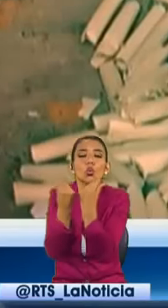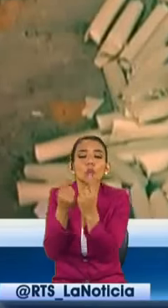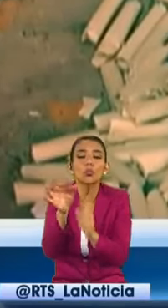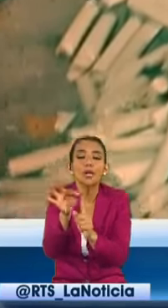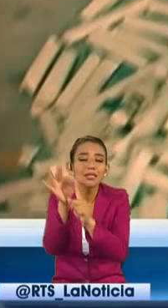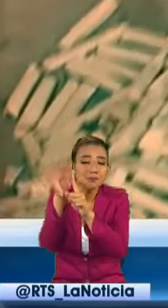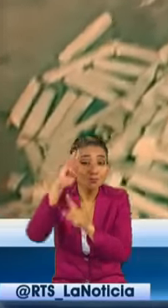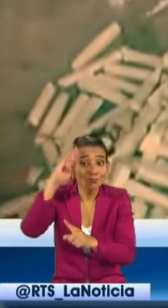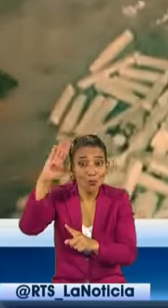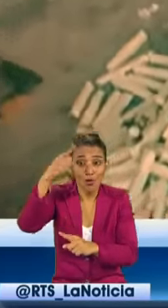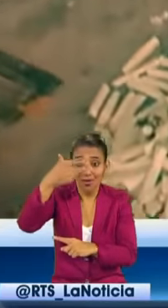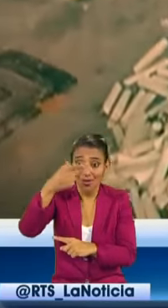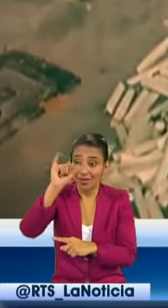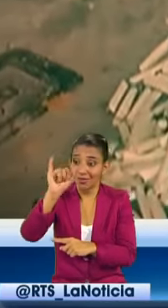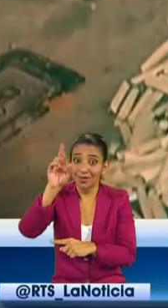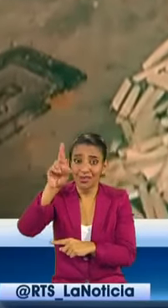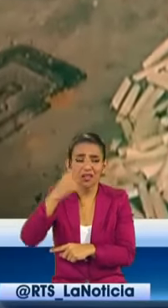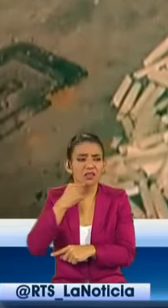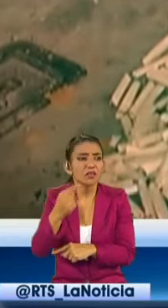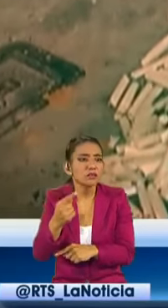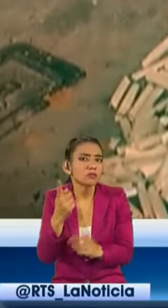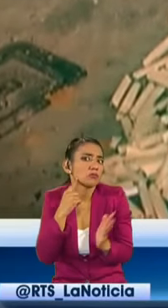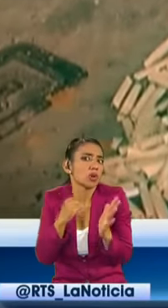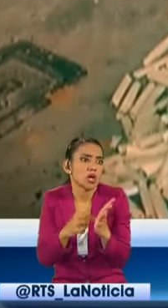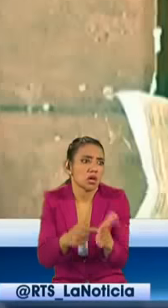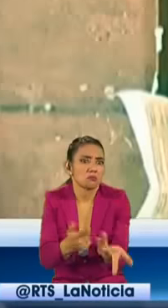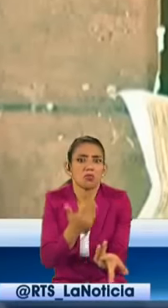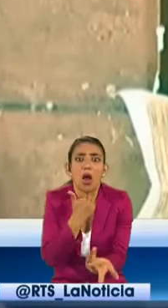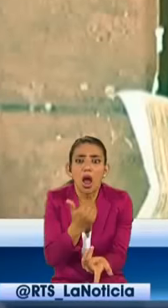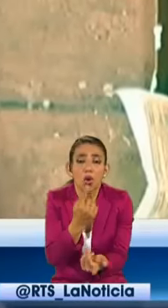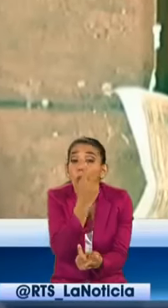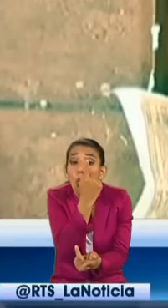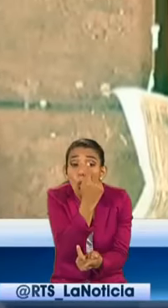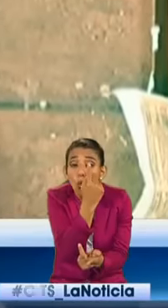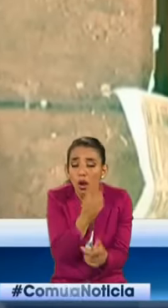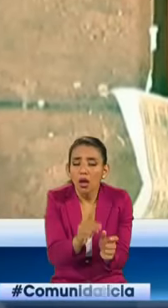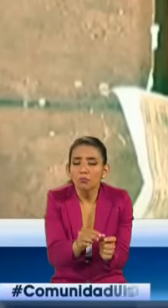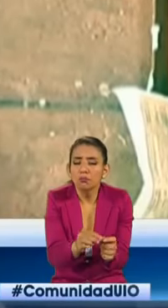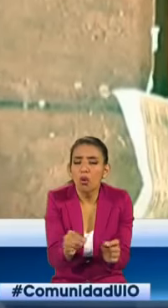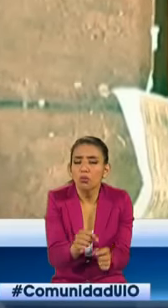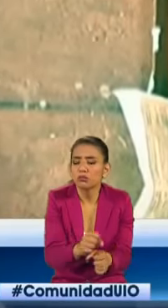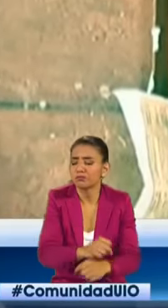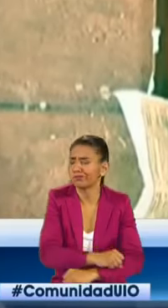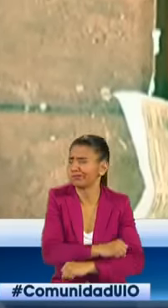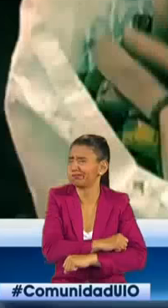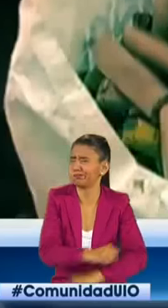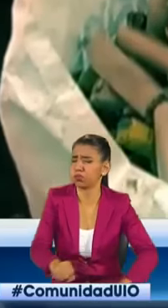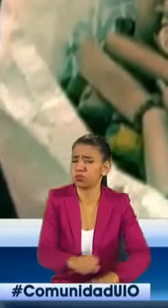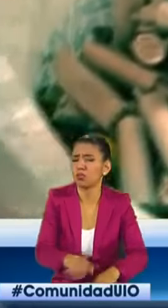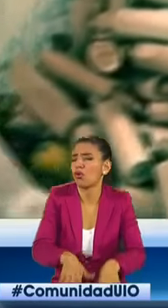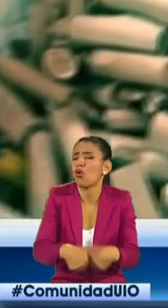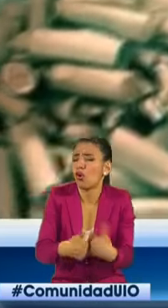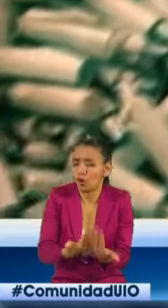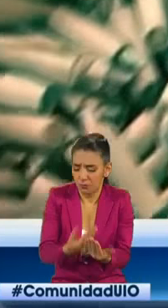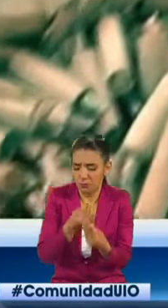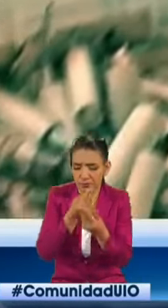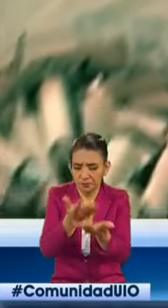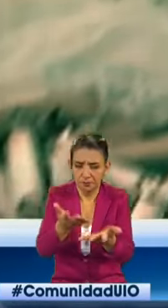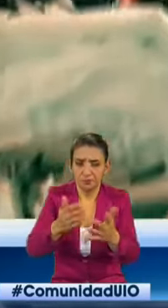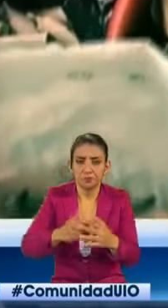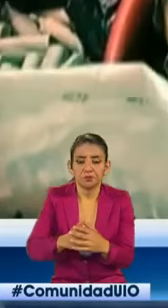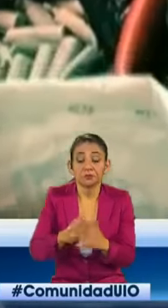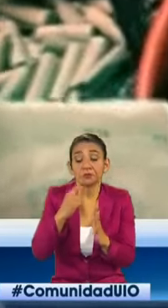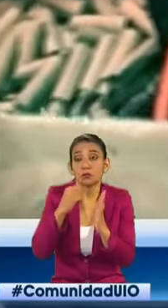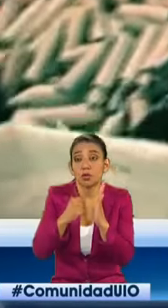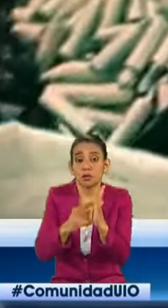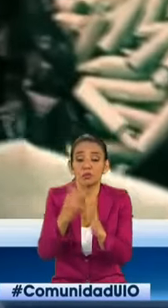Rescate, detalla la magnitud de daños que podría haber causado un eventual estallido de la pólvora. Más o menos una cantidad de